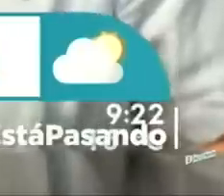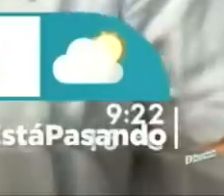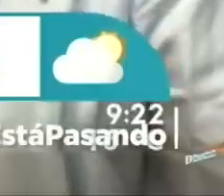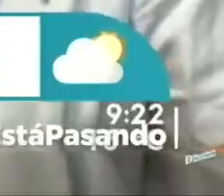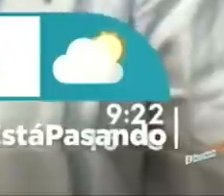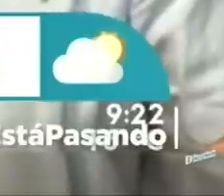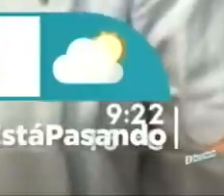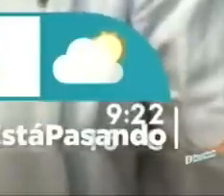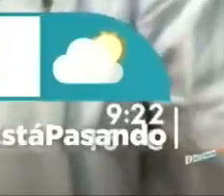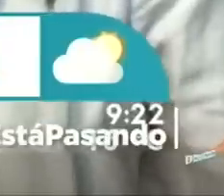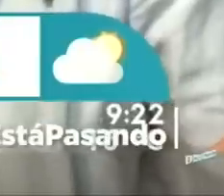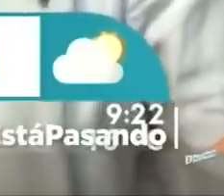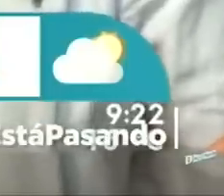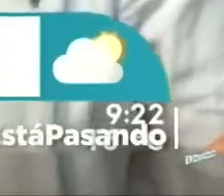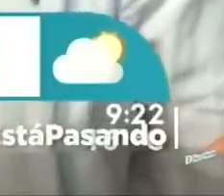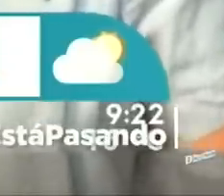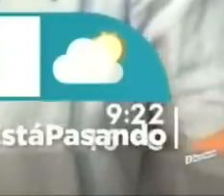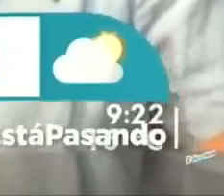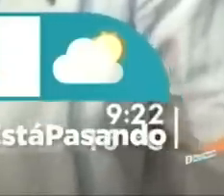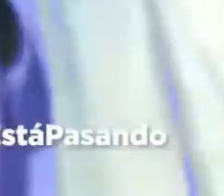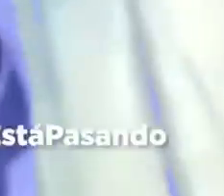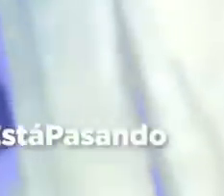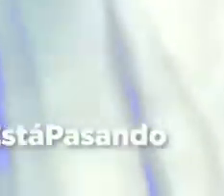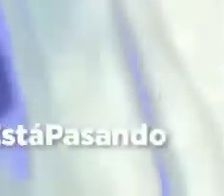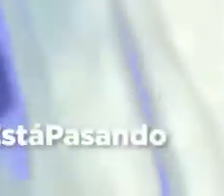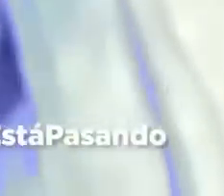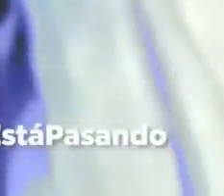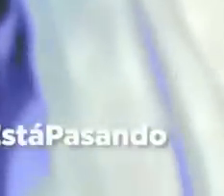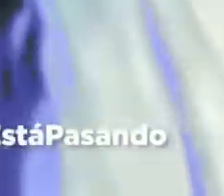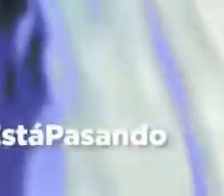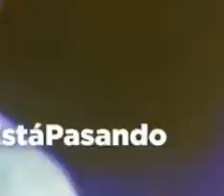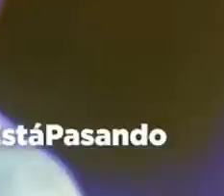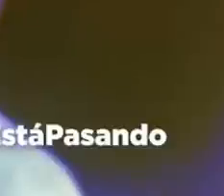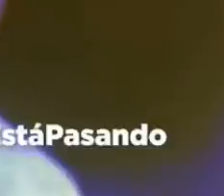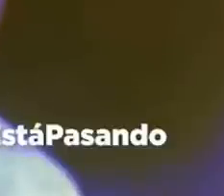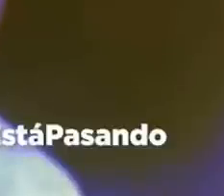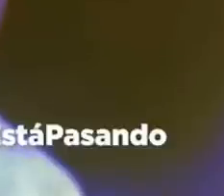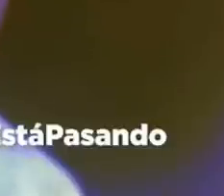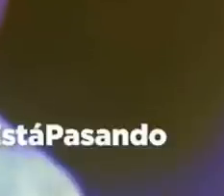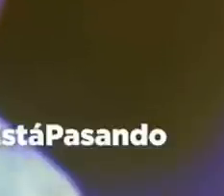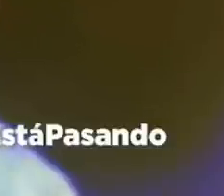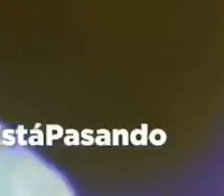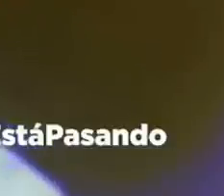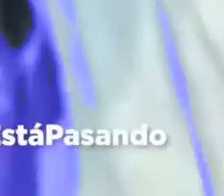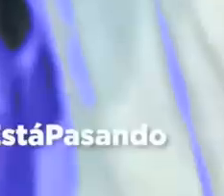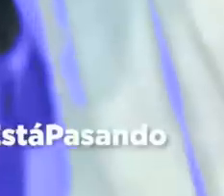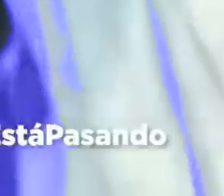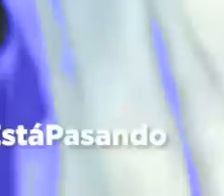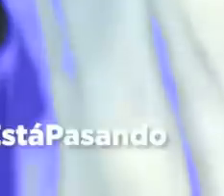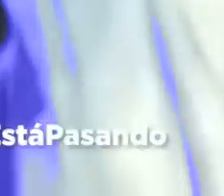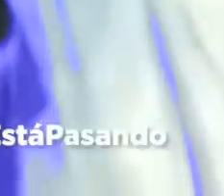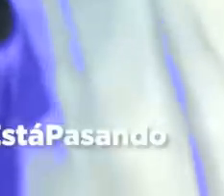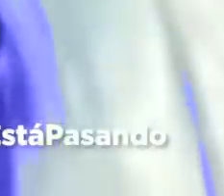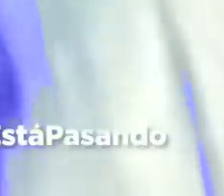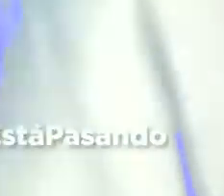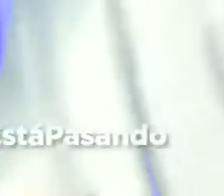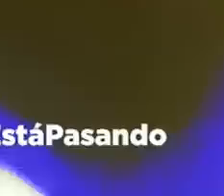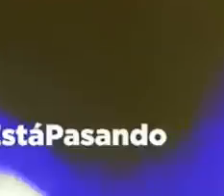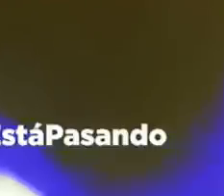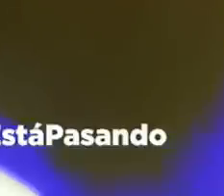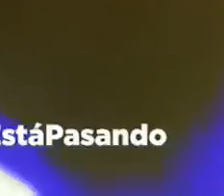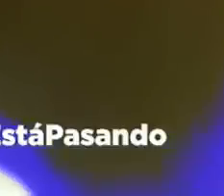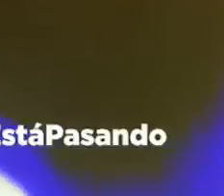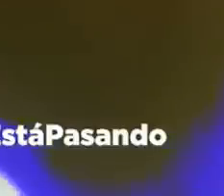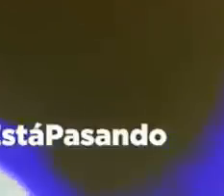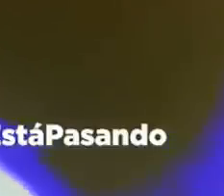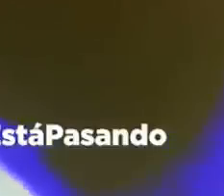son los mismos que existen en cualquier familia, en cualquier matrimonio. El baile de Cerrucho. ¡Milo! ¡Hace que me mama mucho! ¡Ajá! El baile de Cerrucho.